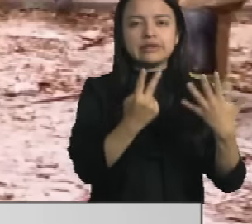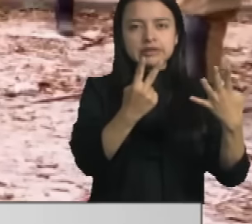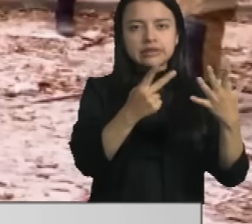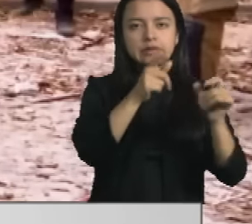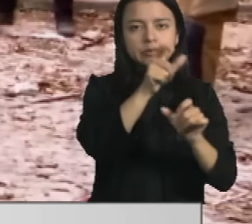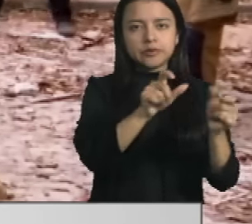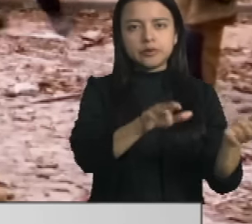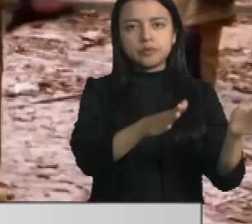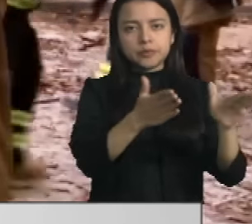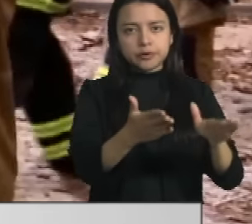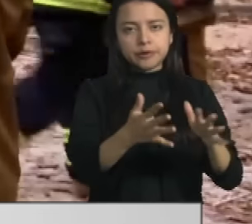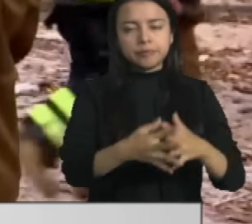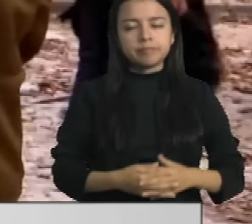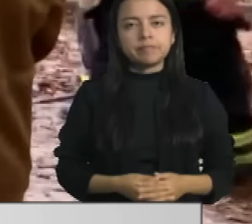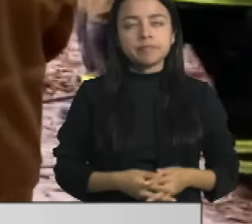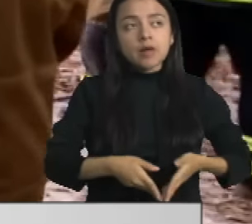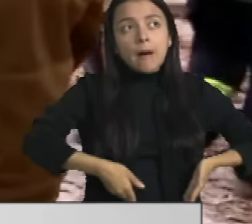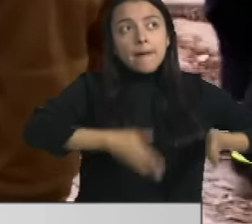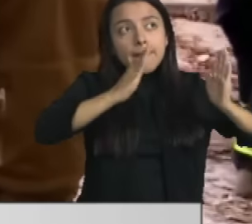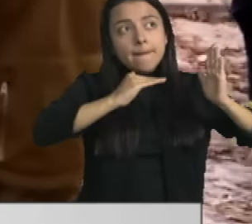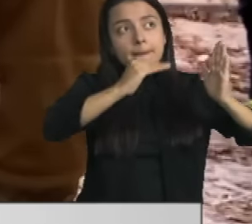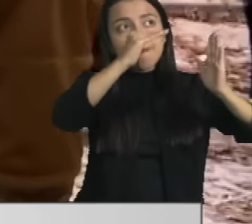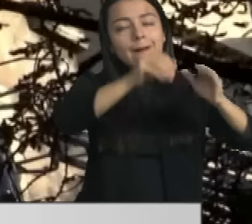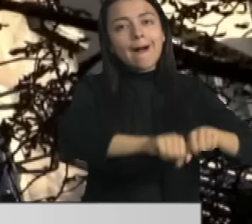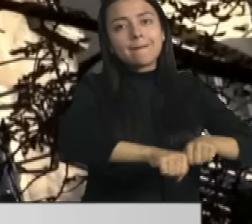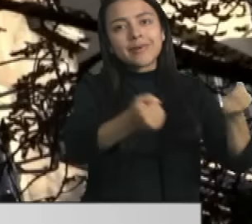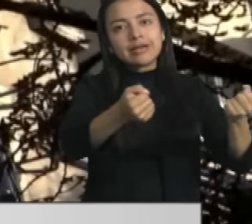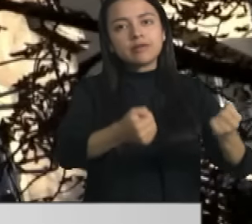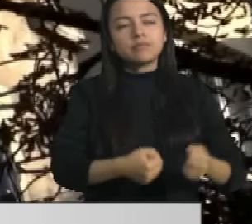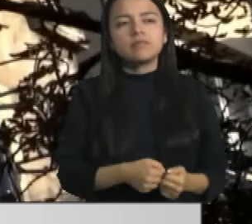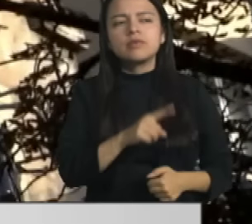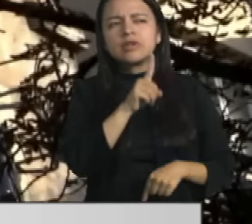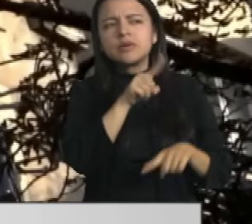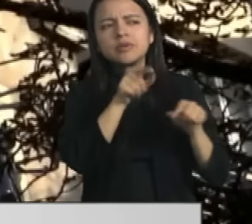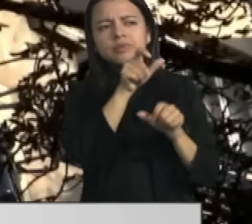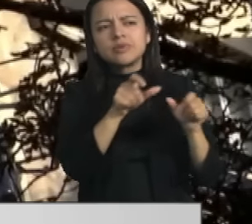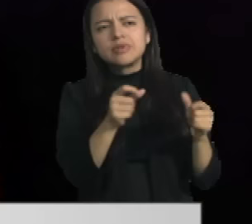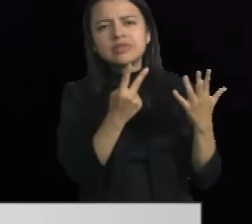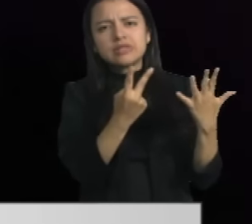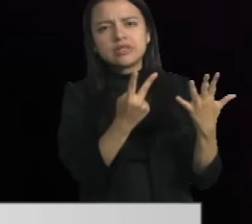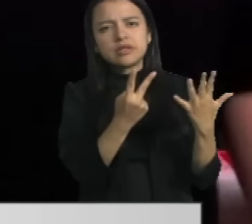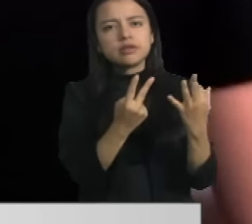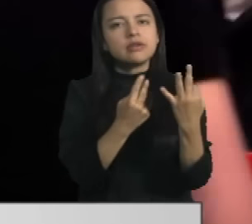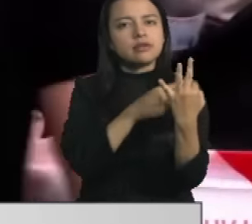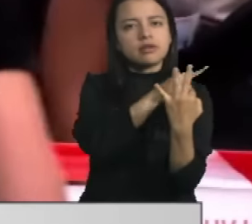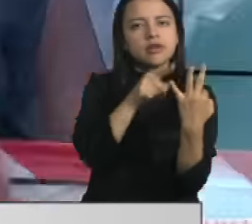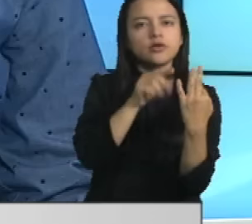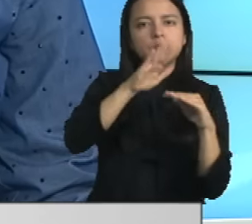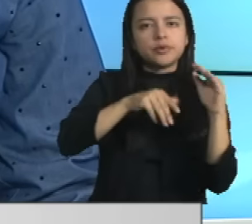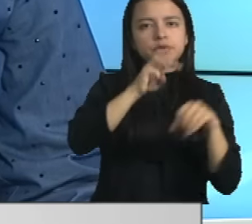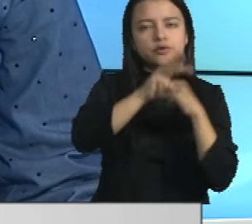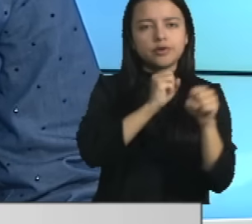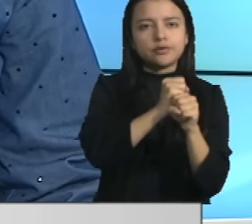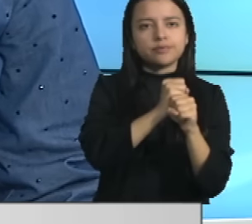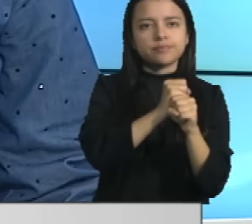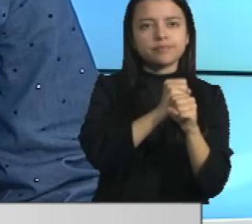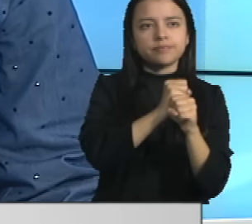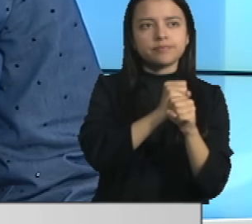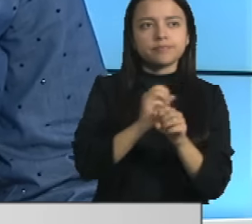civiles en edificios residenciales. Las autoridades confirmaron que entre las víctimas mortales hay 3 menores de edad.